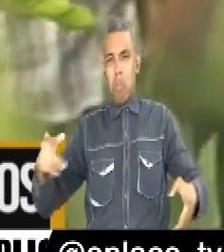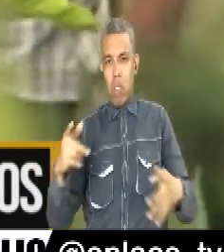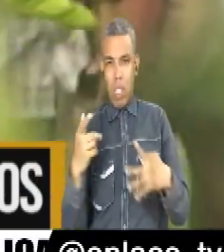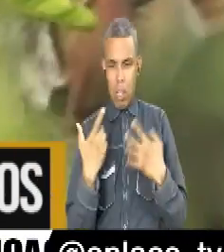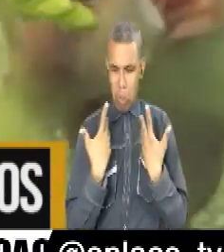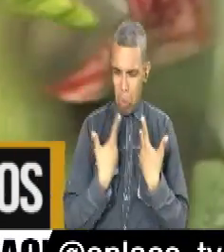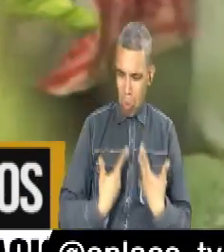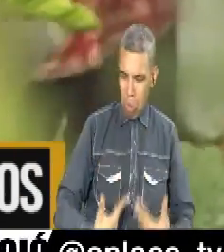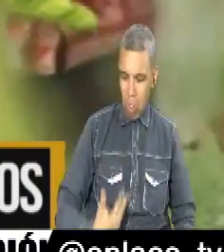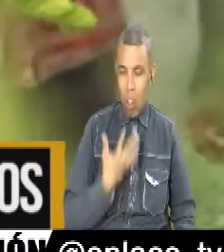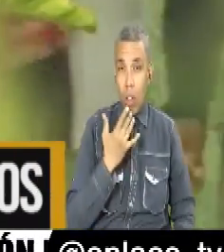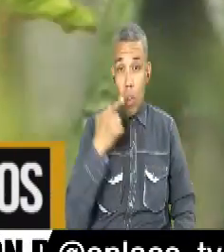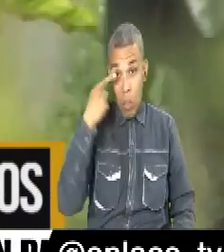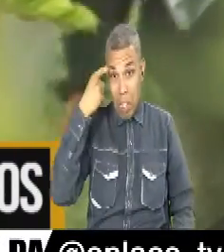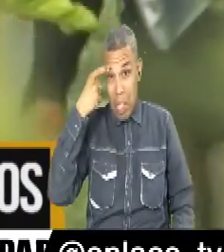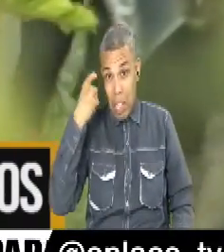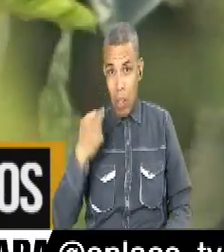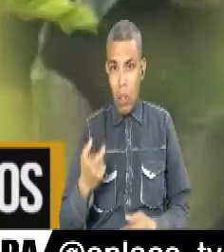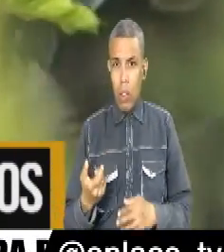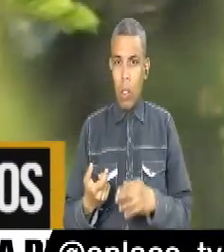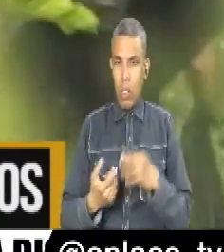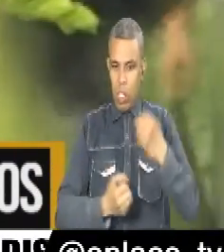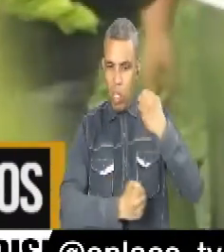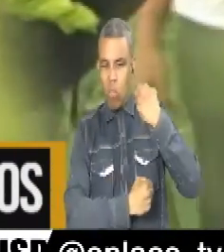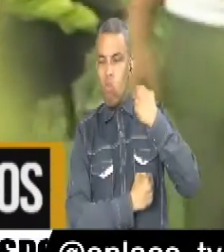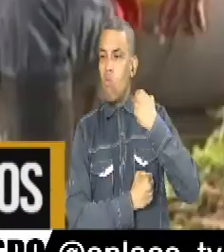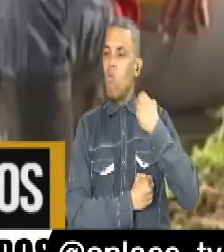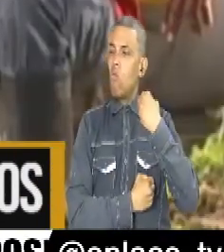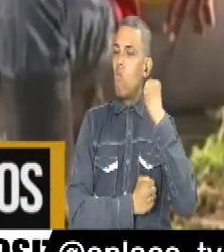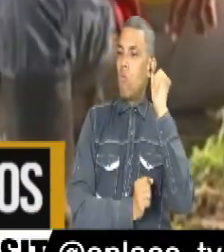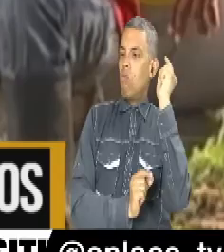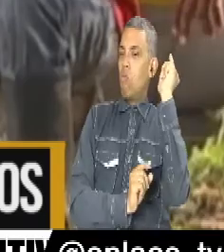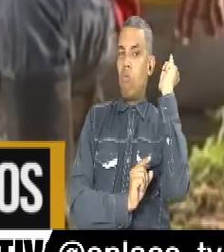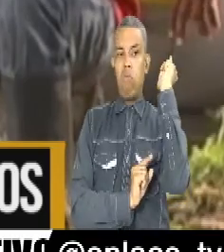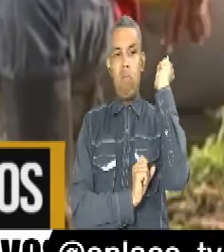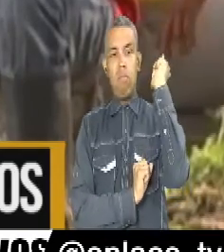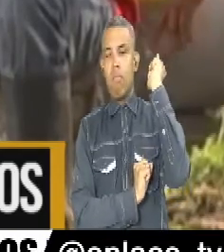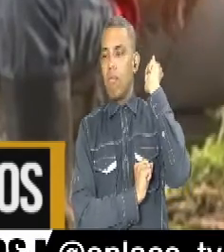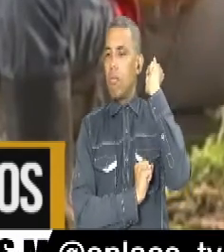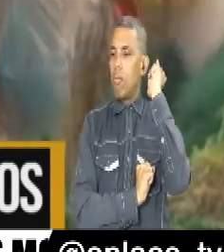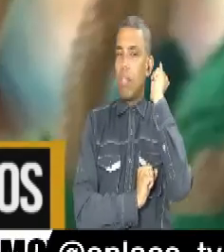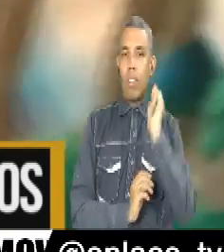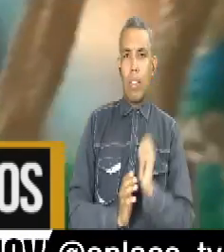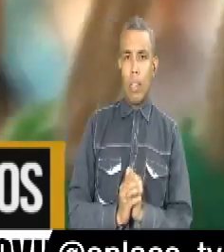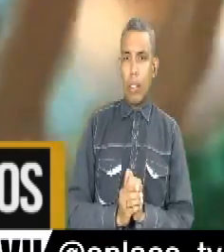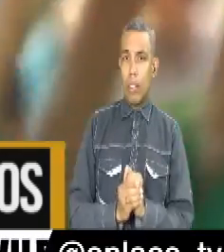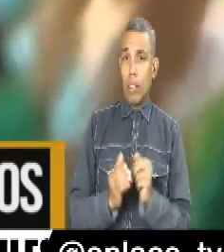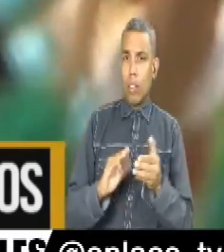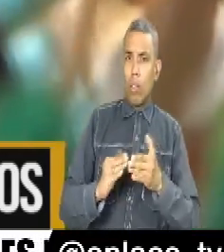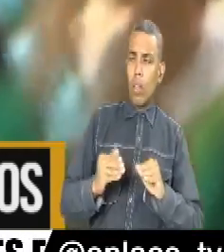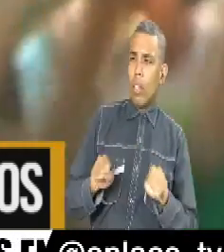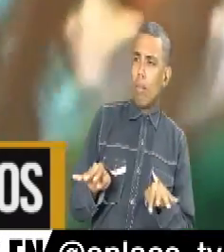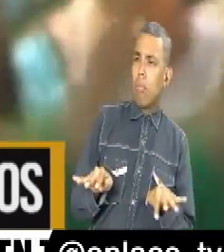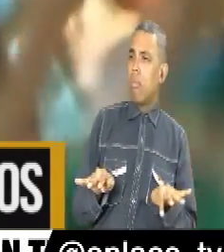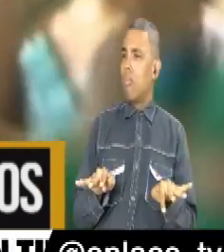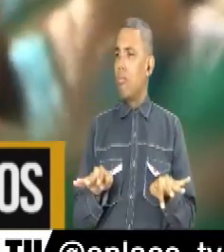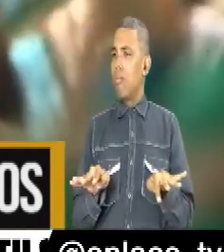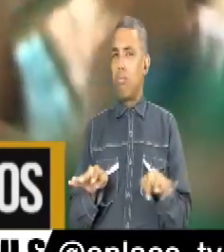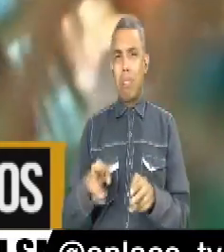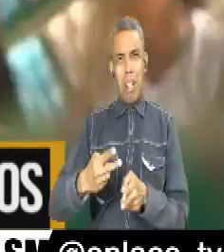son hombres armados, uniformados de negro, que aparecen